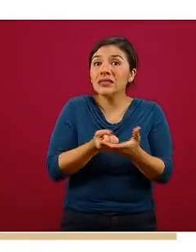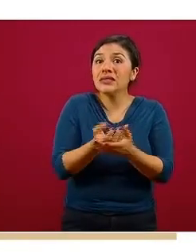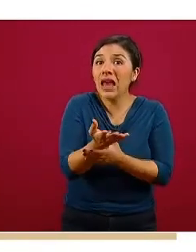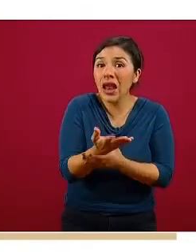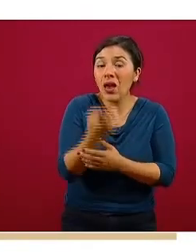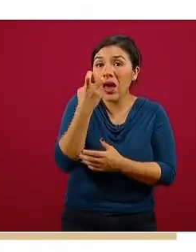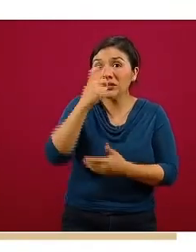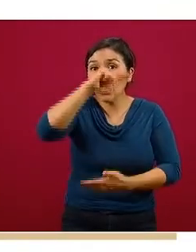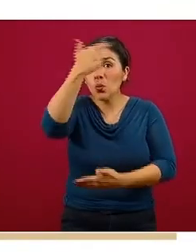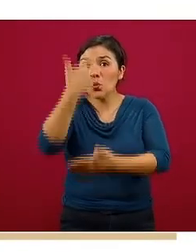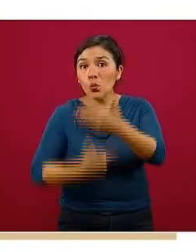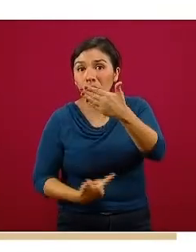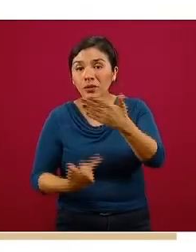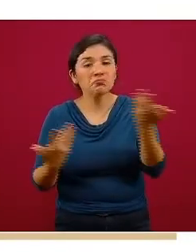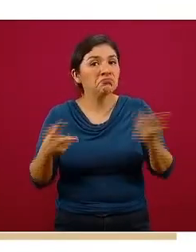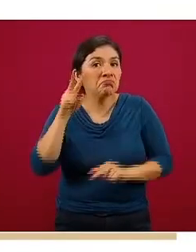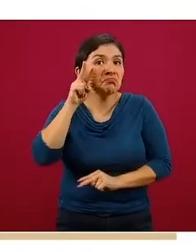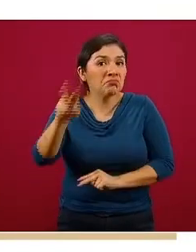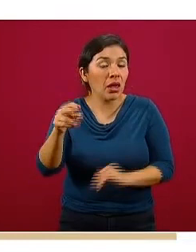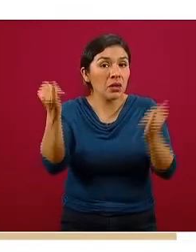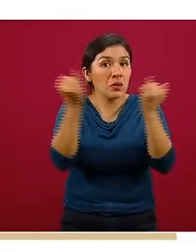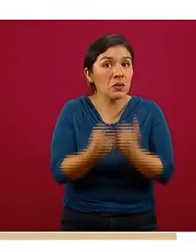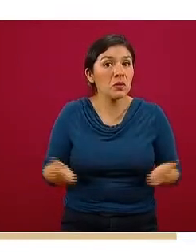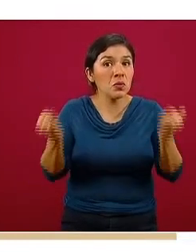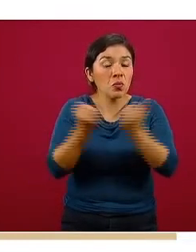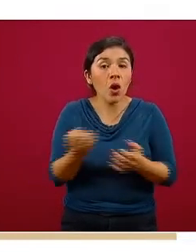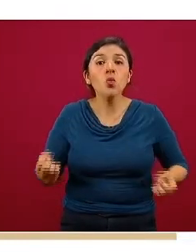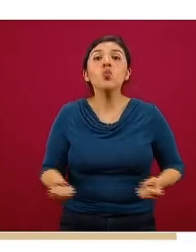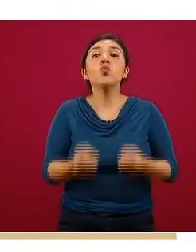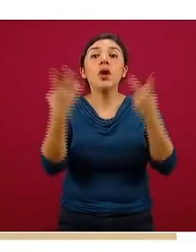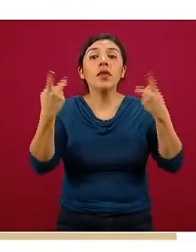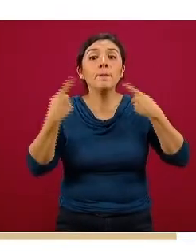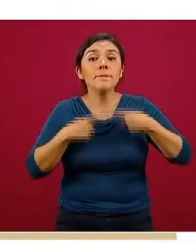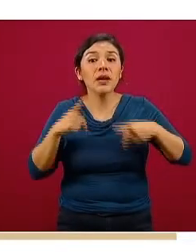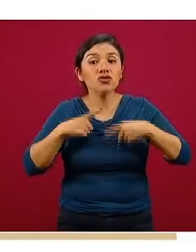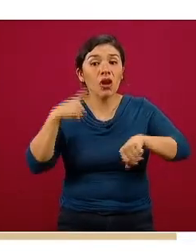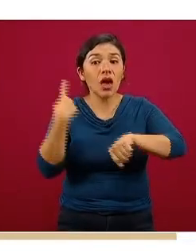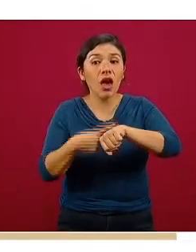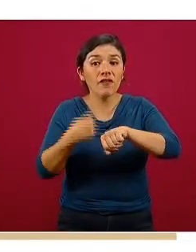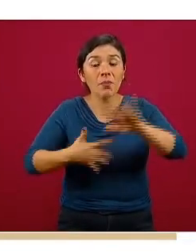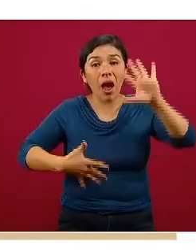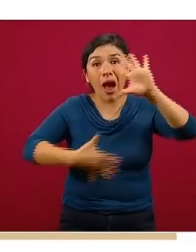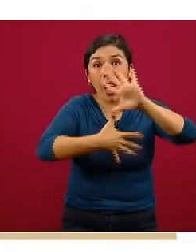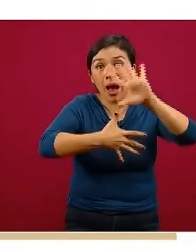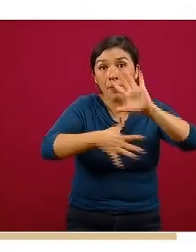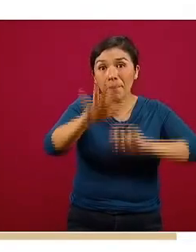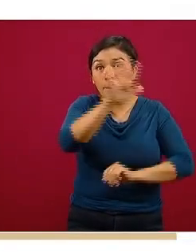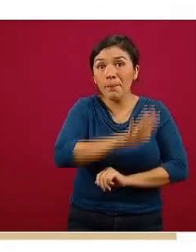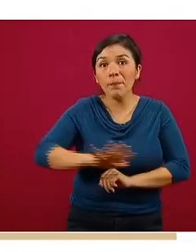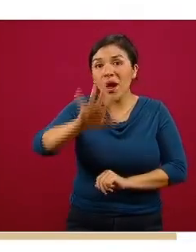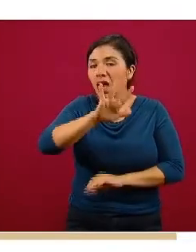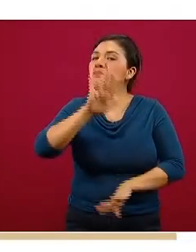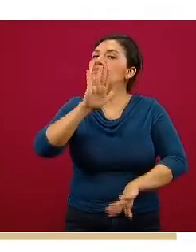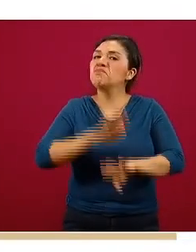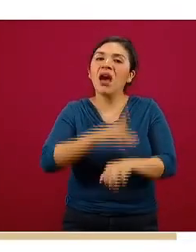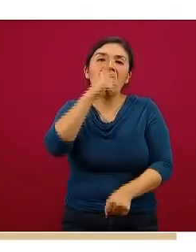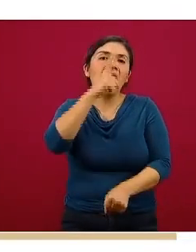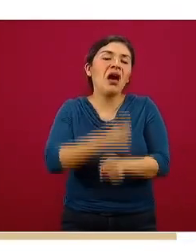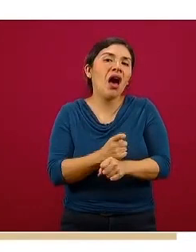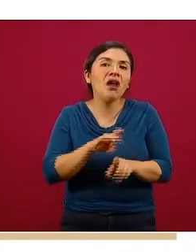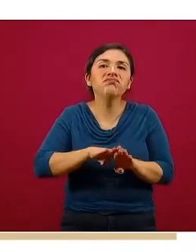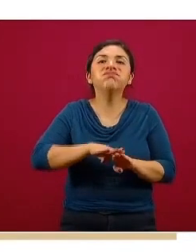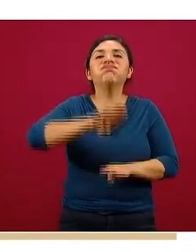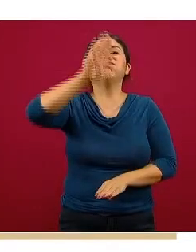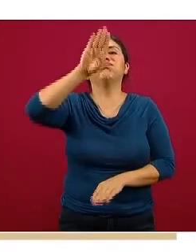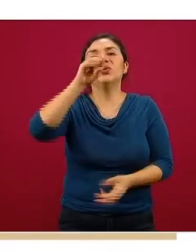este conteo, y podemos ver también que la proporción de casos en la región de las Américas también se ha mantenido en